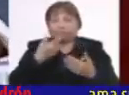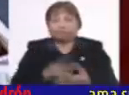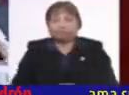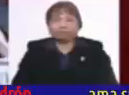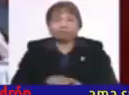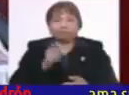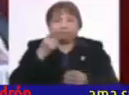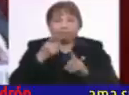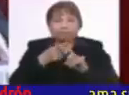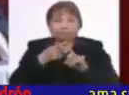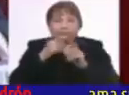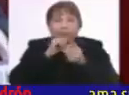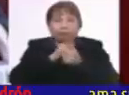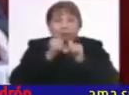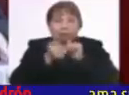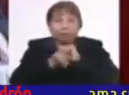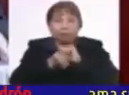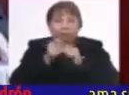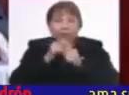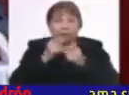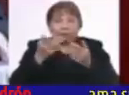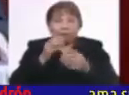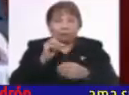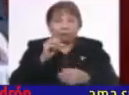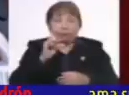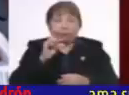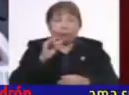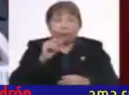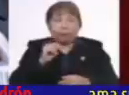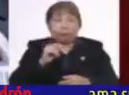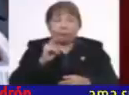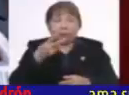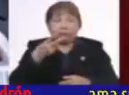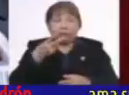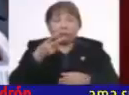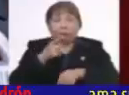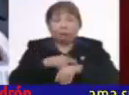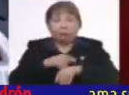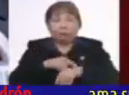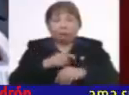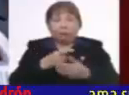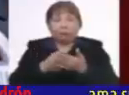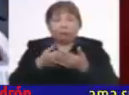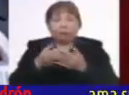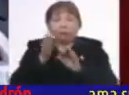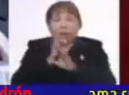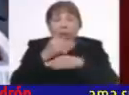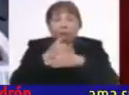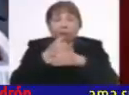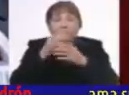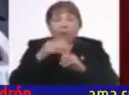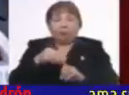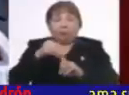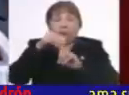primero el cambio del equipo en la digimin y el segundo momento la conformación del equipo